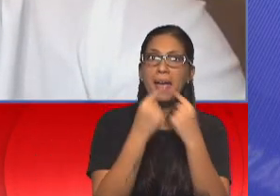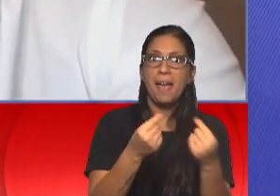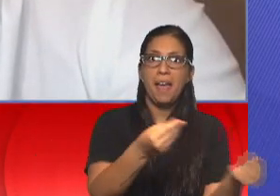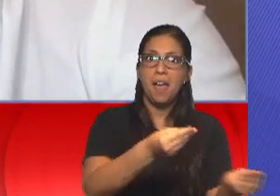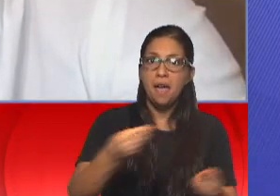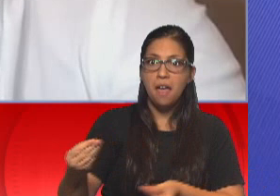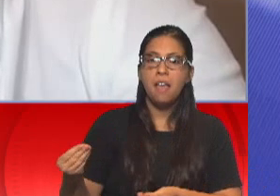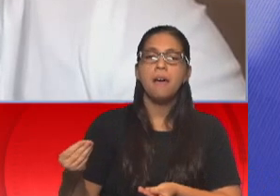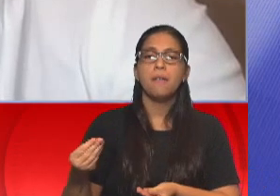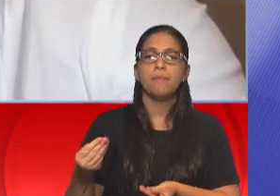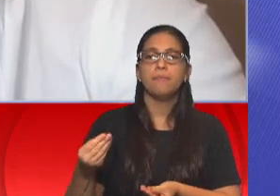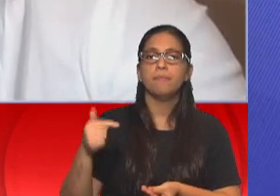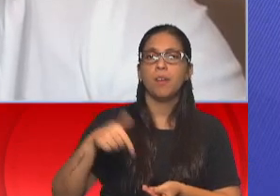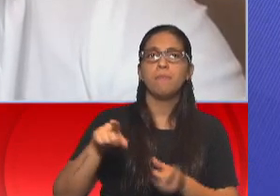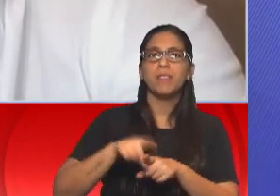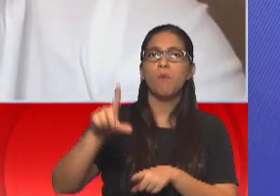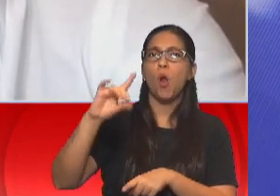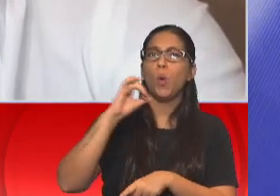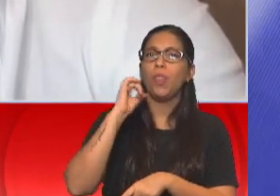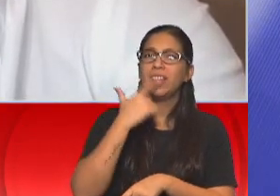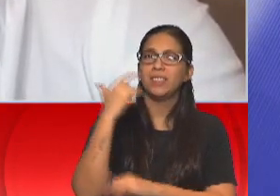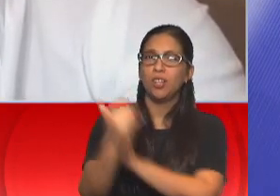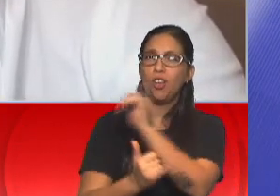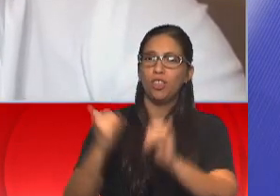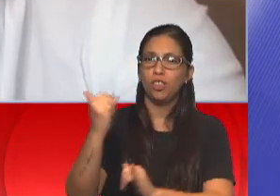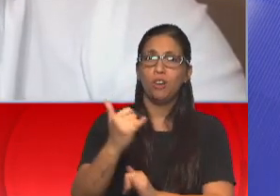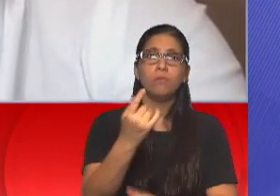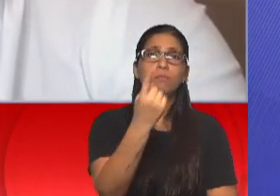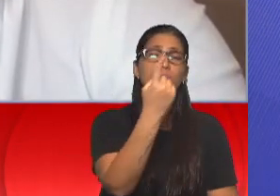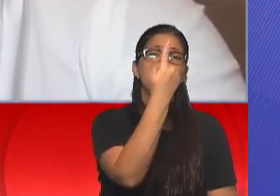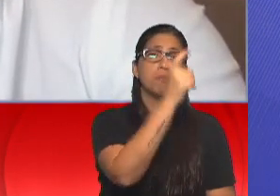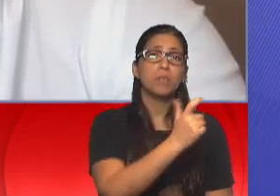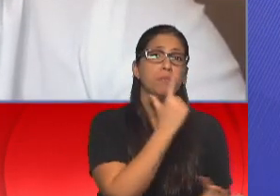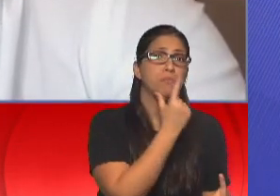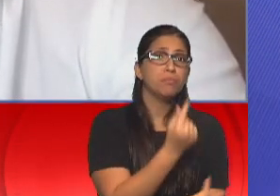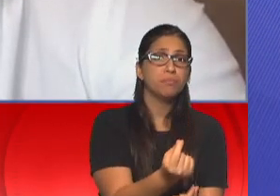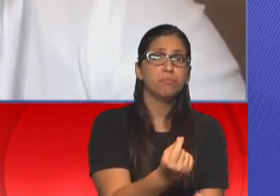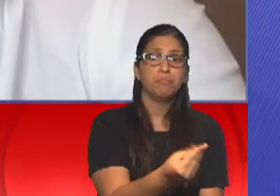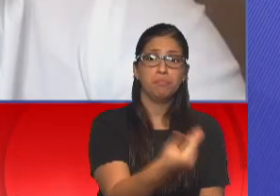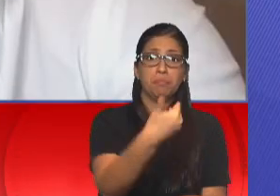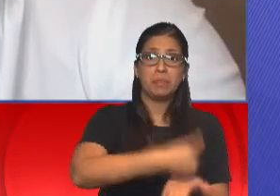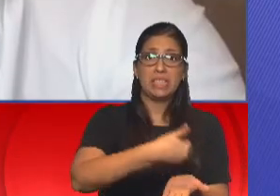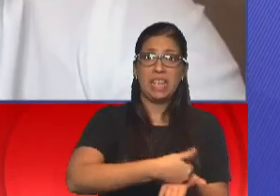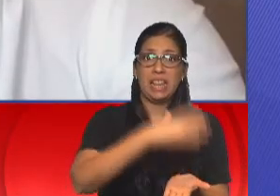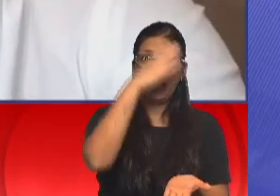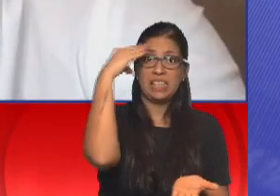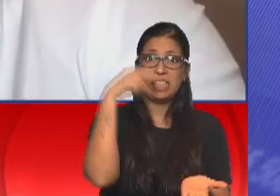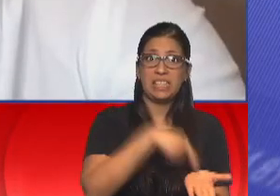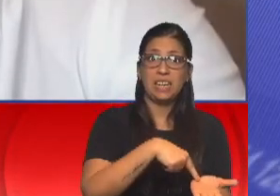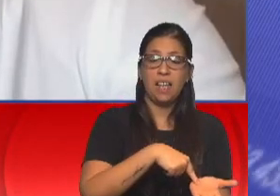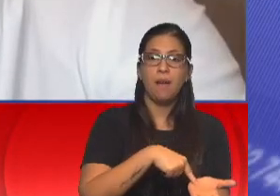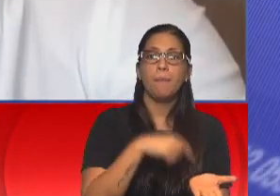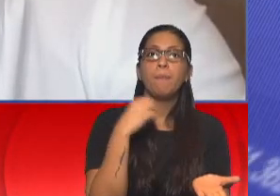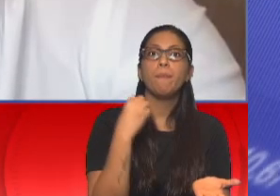que es en realidad, como explicaba Lourdes, una queja que presenta Cristina Fernández porque